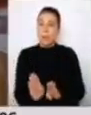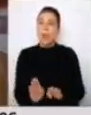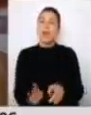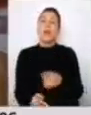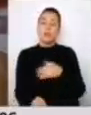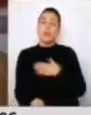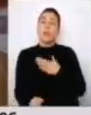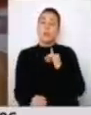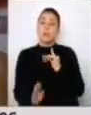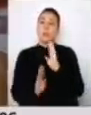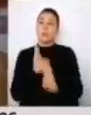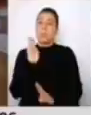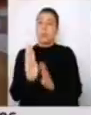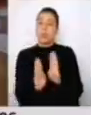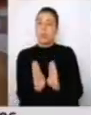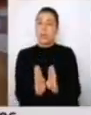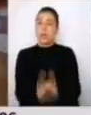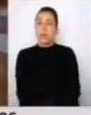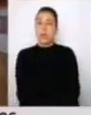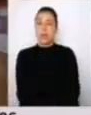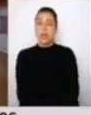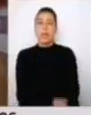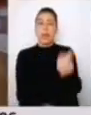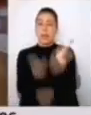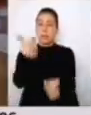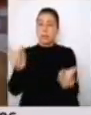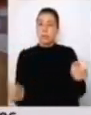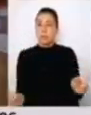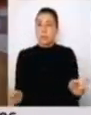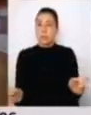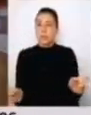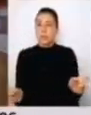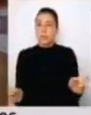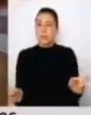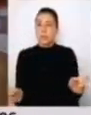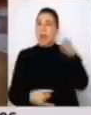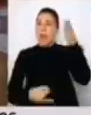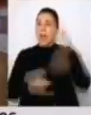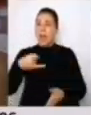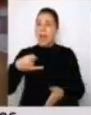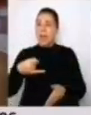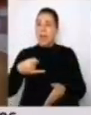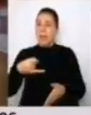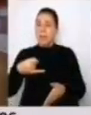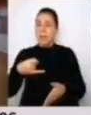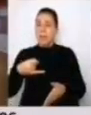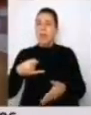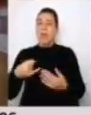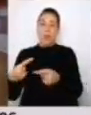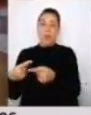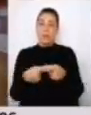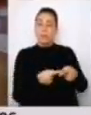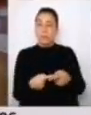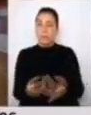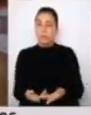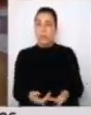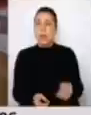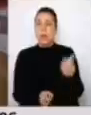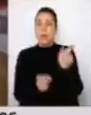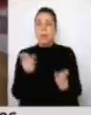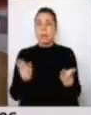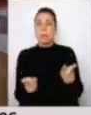que son los más grandes enemigos de la misma aquellos que se ha criminal contra menores de